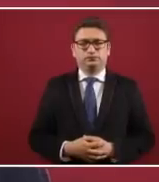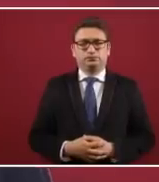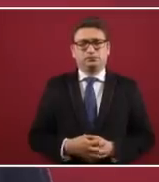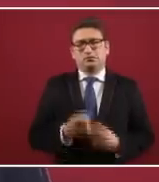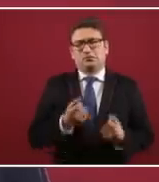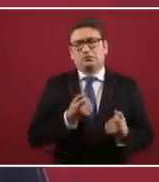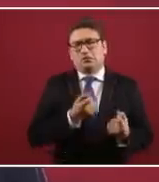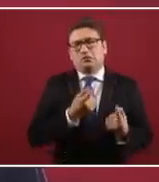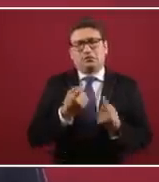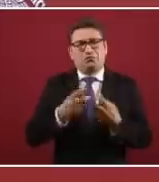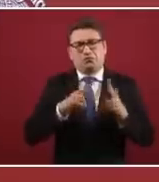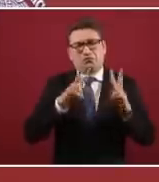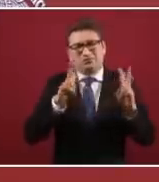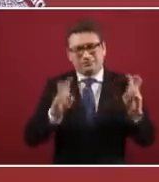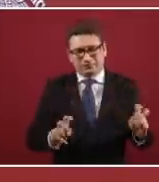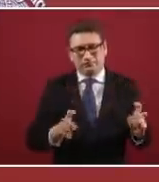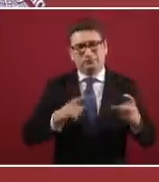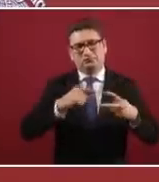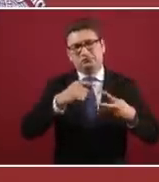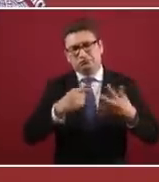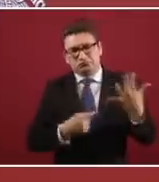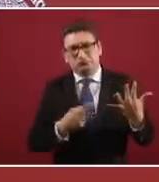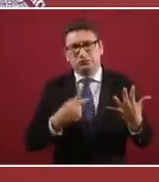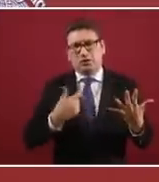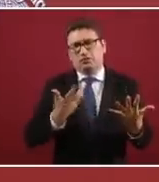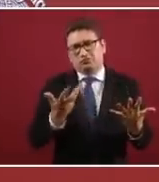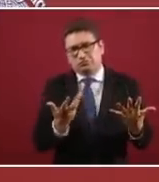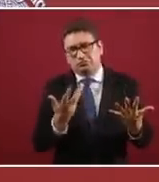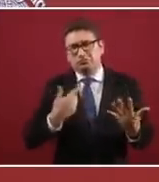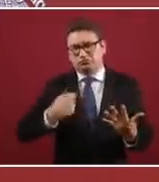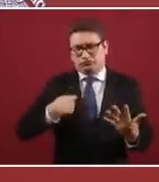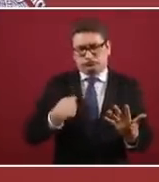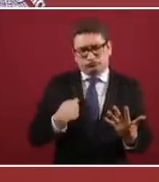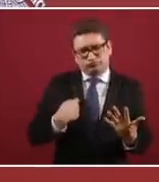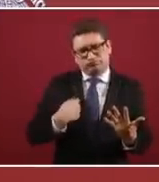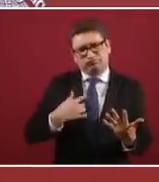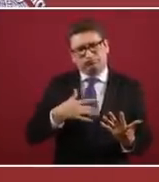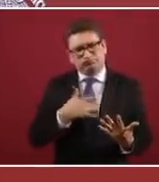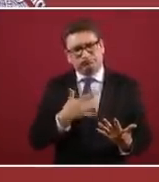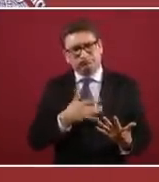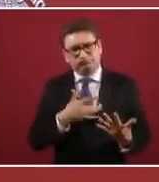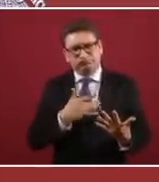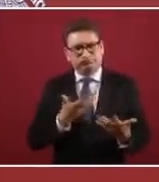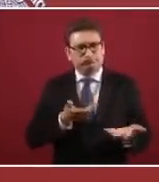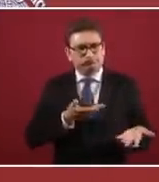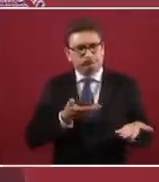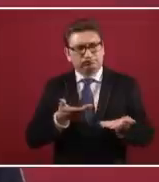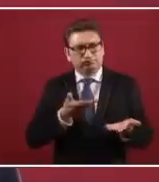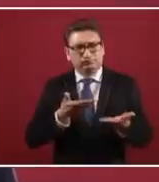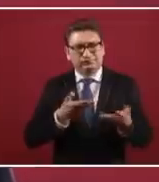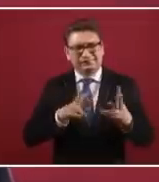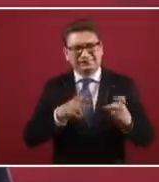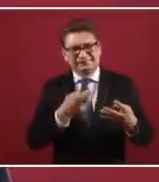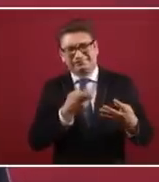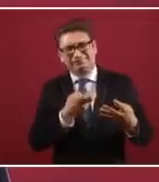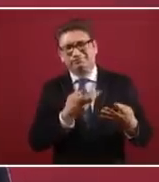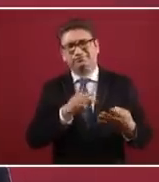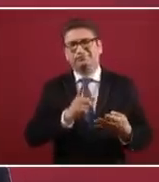polémicos, y yo trato de no abordarlos,